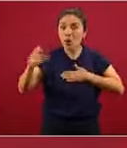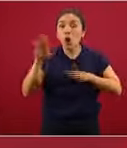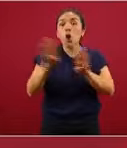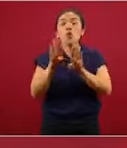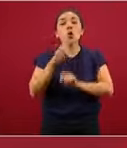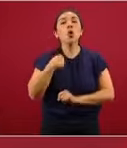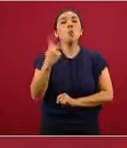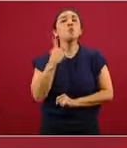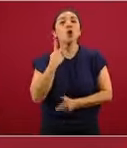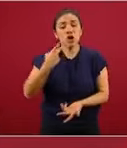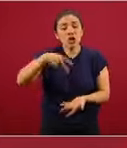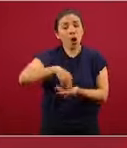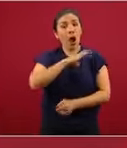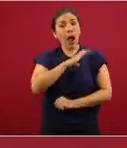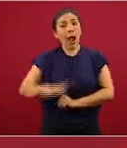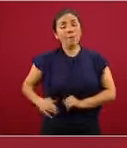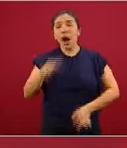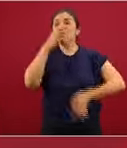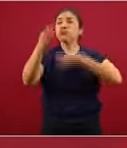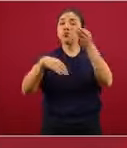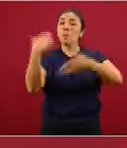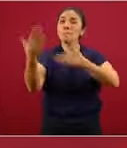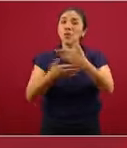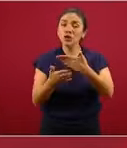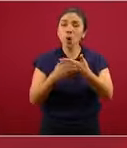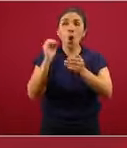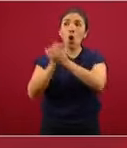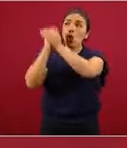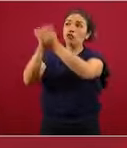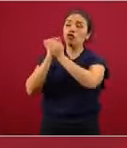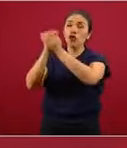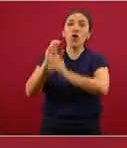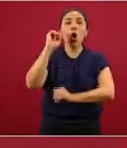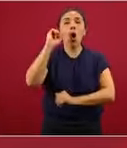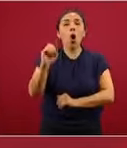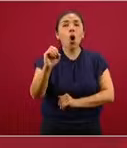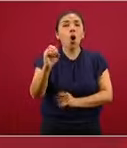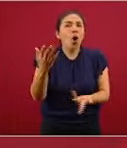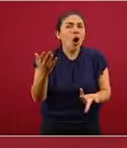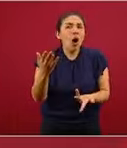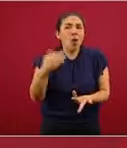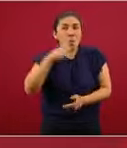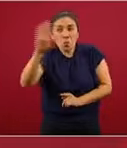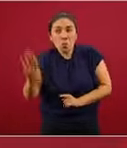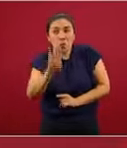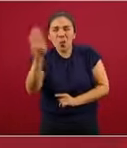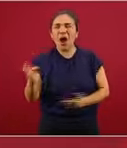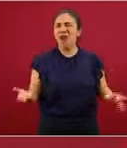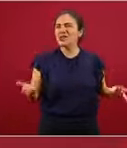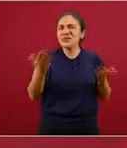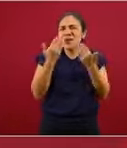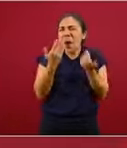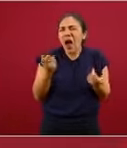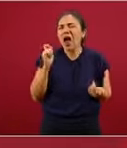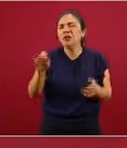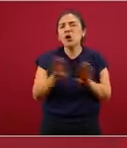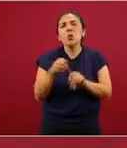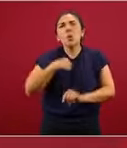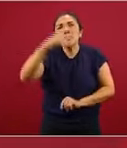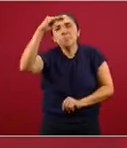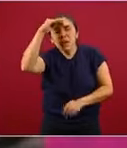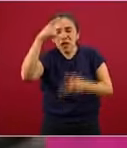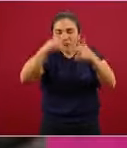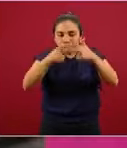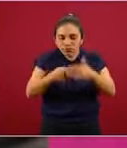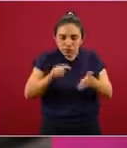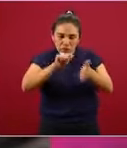no son pronósticos, no es el tarot. Uno hace consideración de los